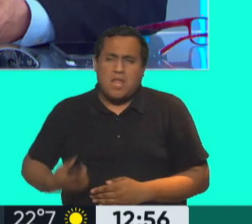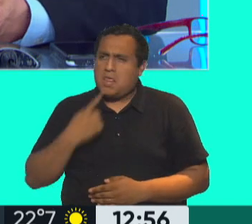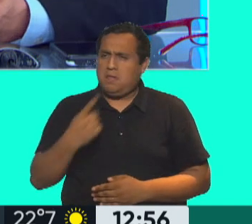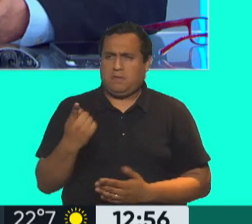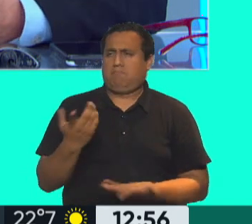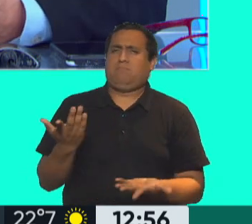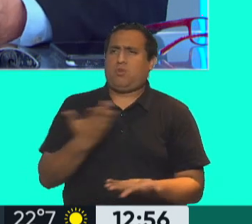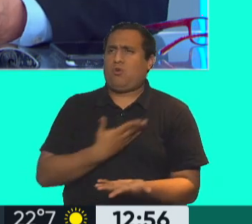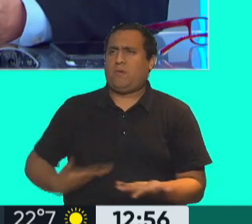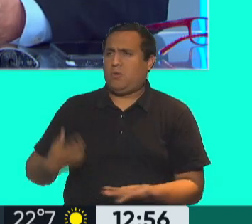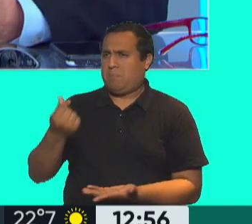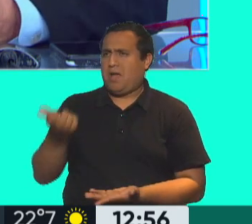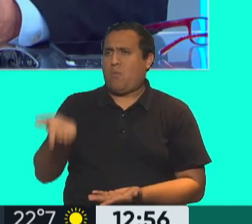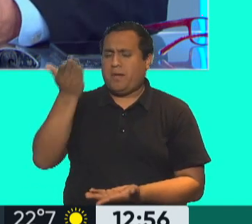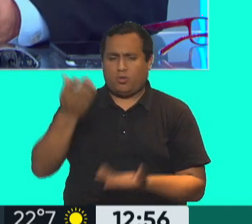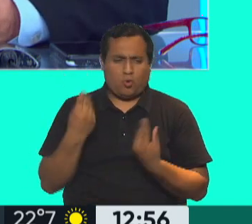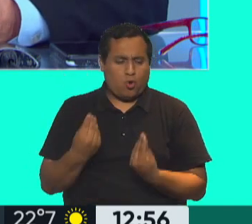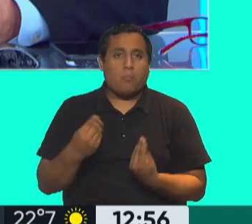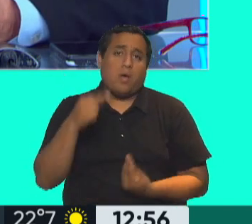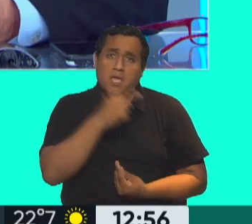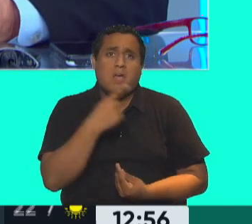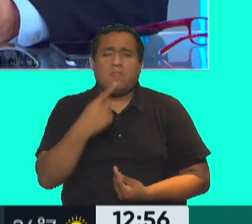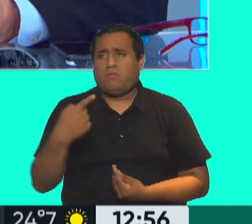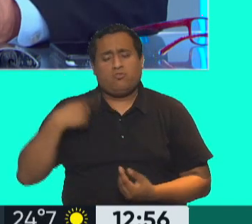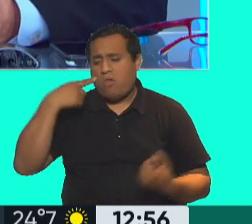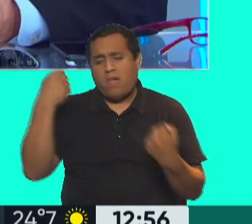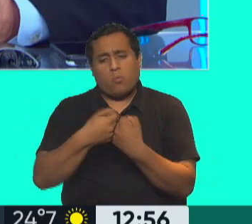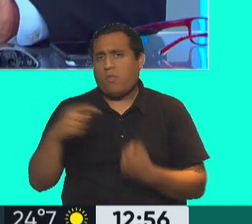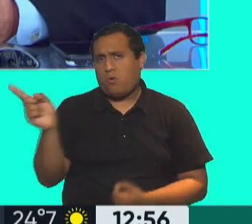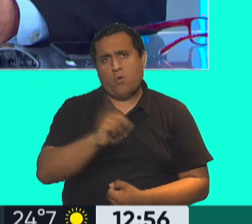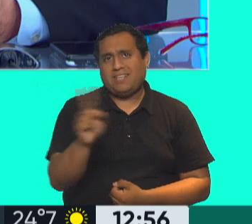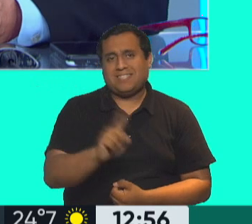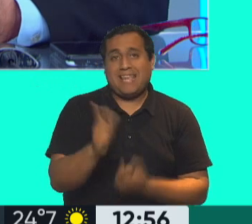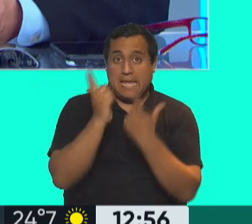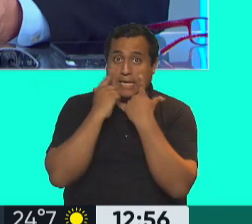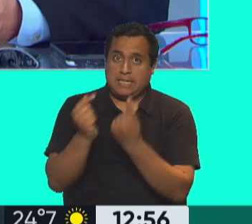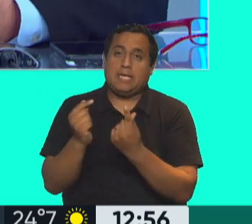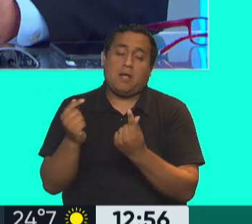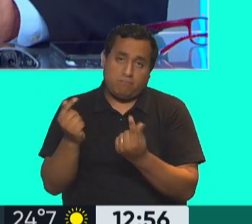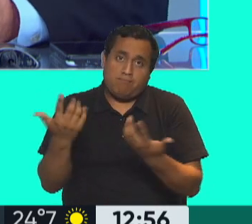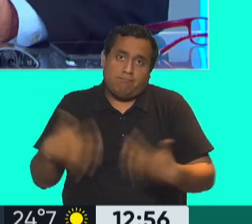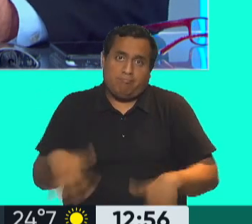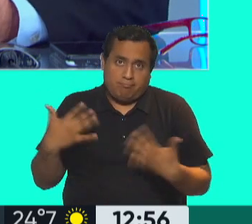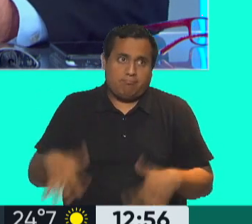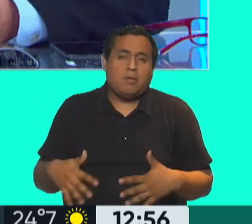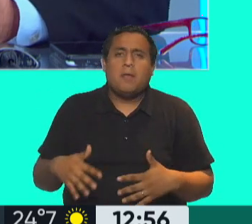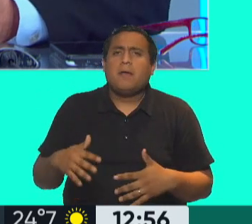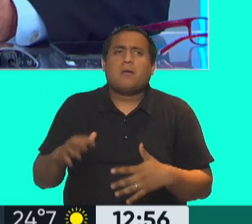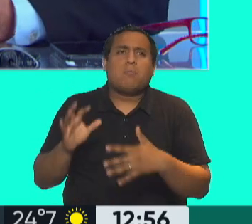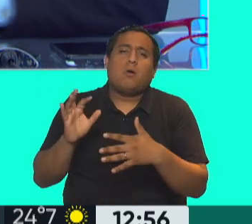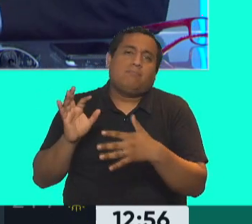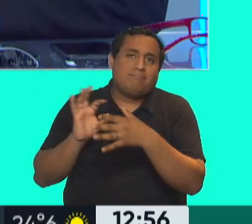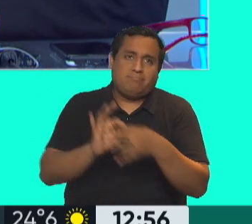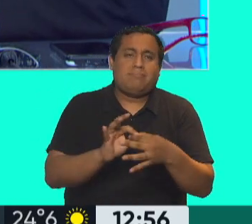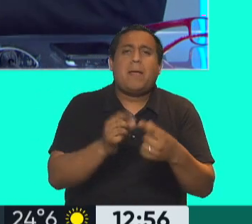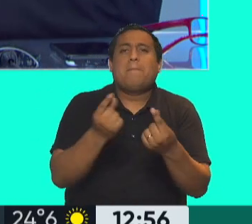gobierno, haciendo esto en lo cual ella manifiesta públicamente no estar de acuerdo. Una crítica velada a la política de precios que se está siguiendo. Exacto. Estamos